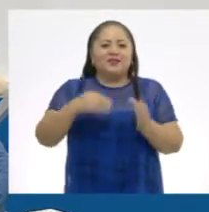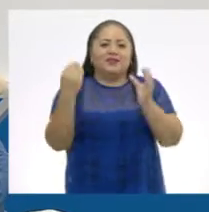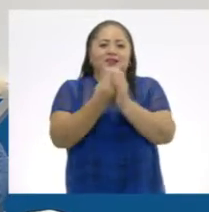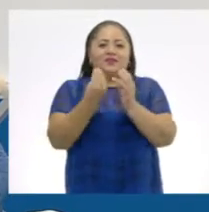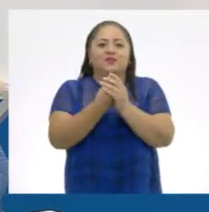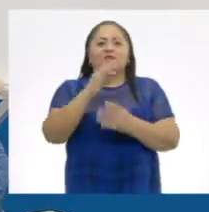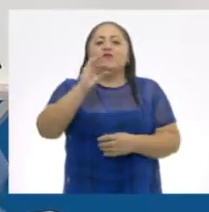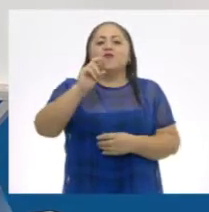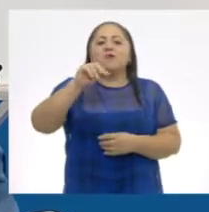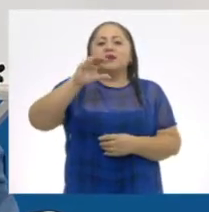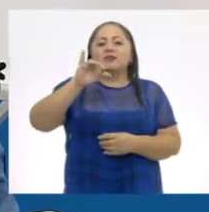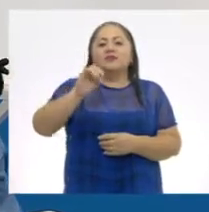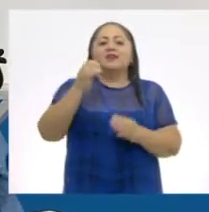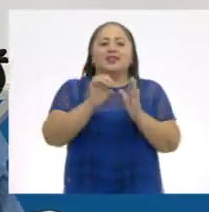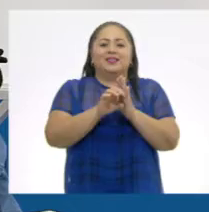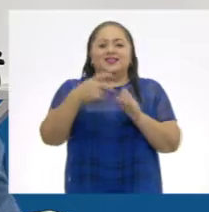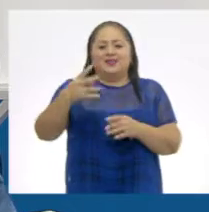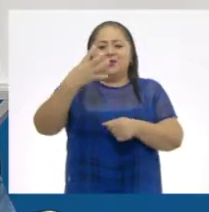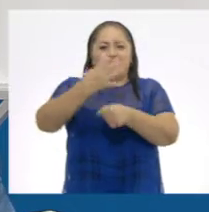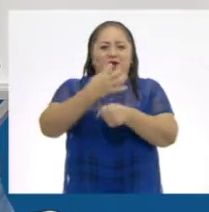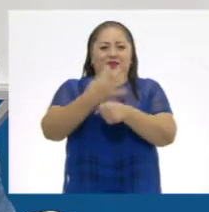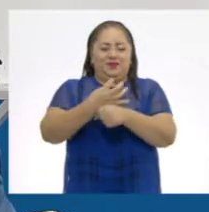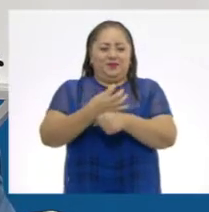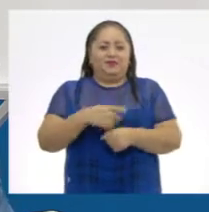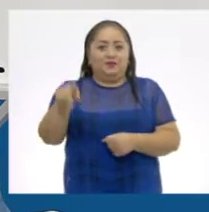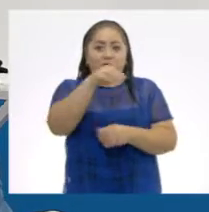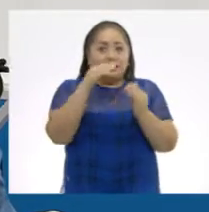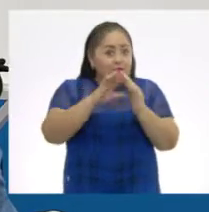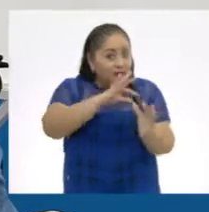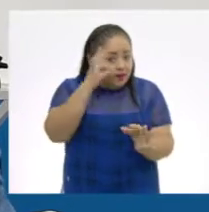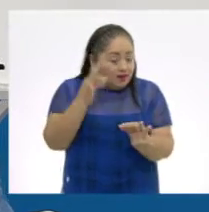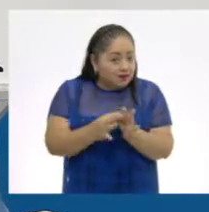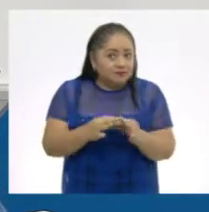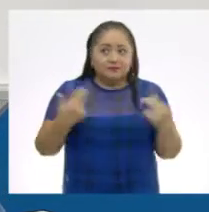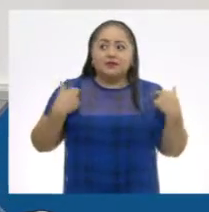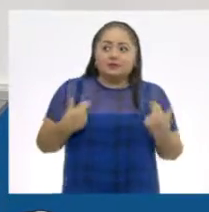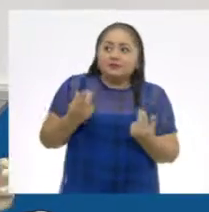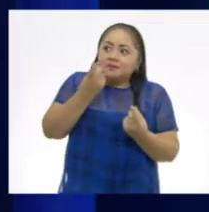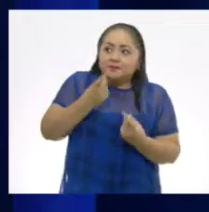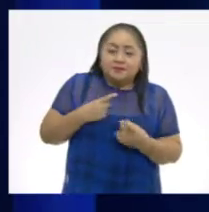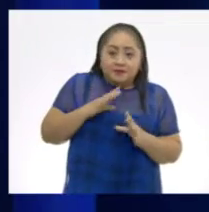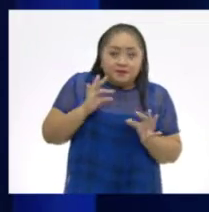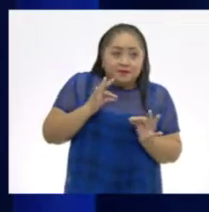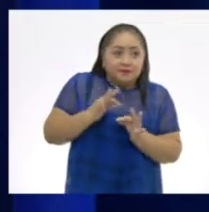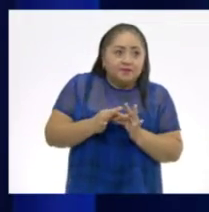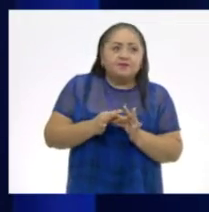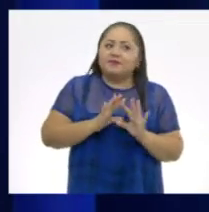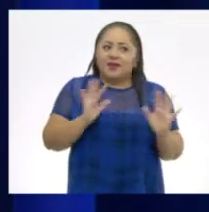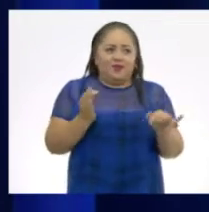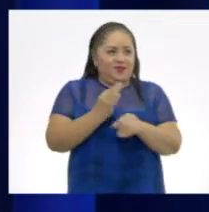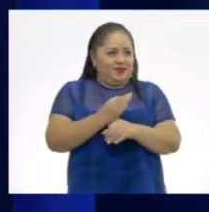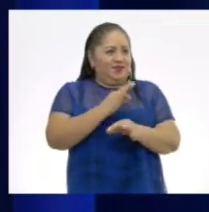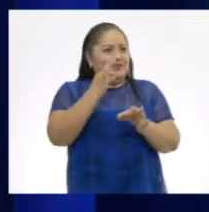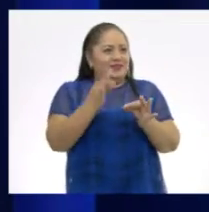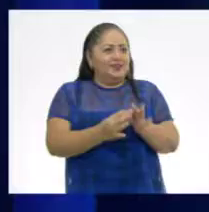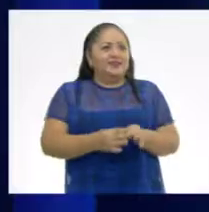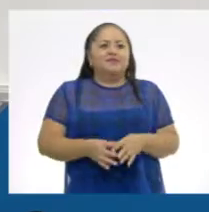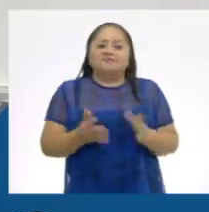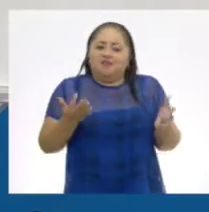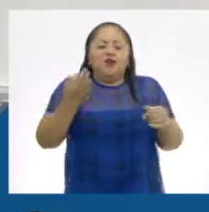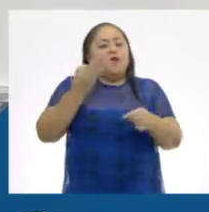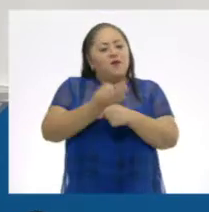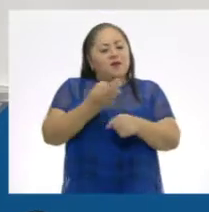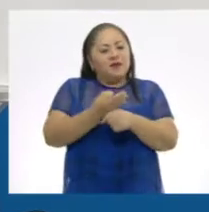de formación cívica y ética de cuarto grado. ¿En casita están listos? Maestra, dígame, ¿estamos listos? Estamos listos. Entonces, no se diga